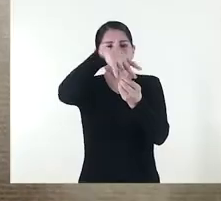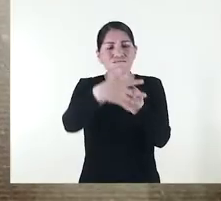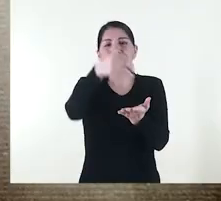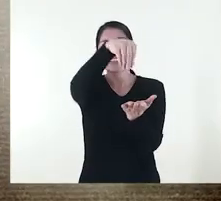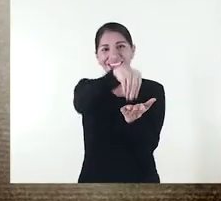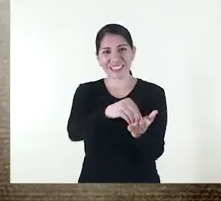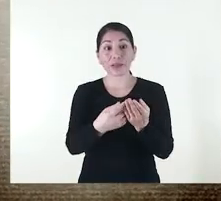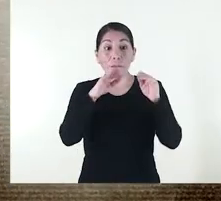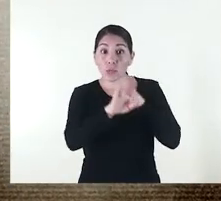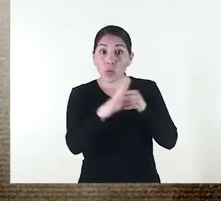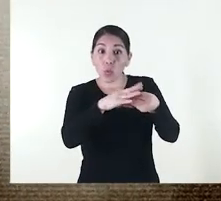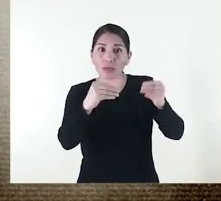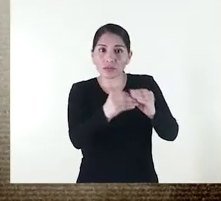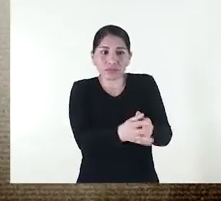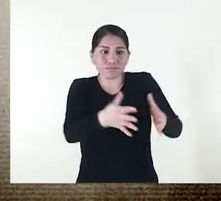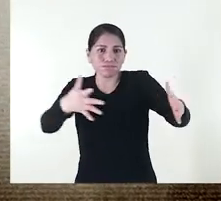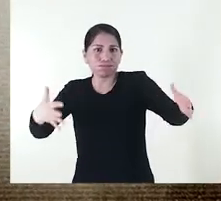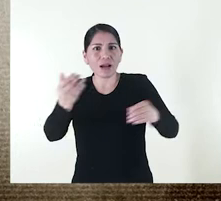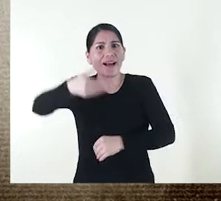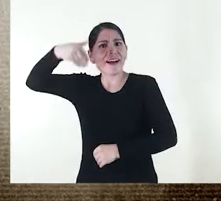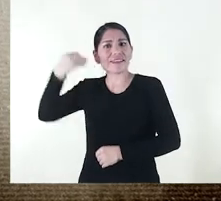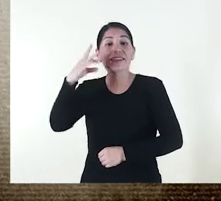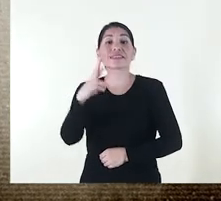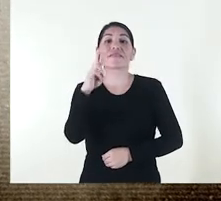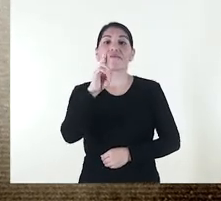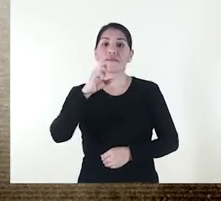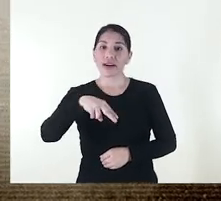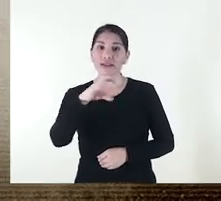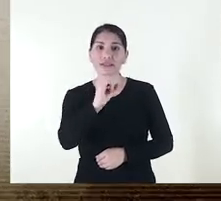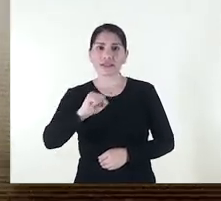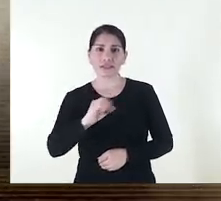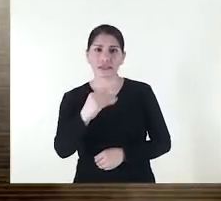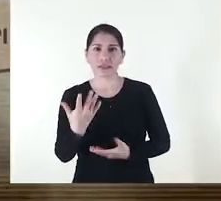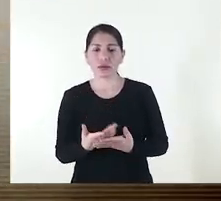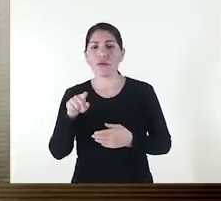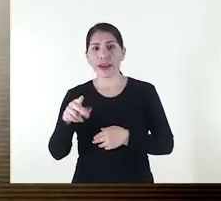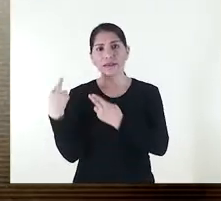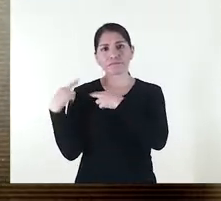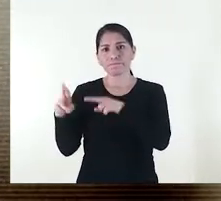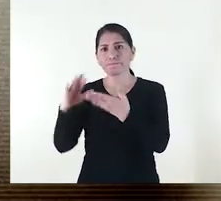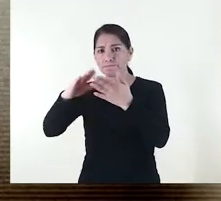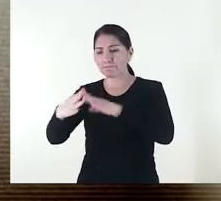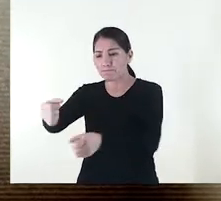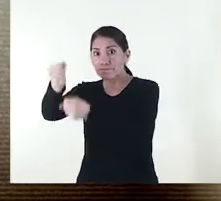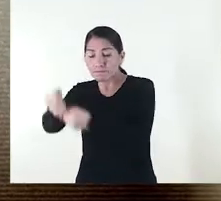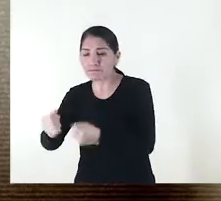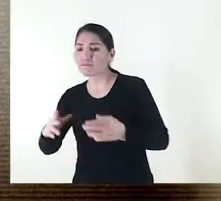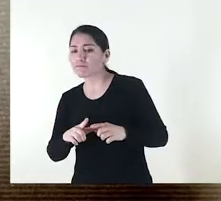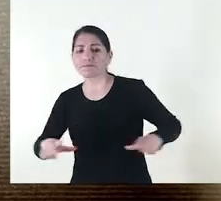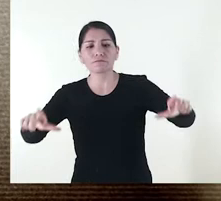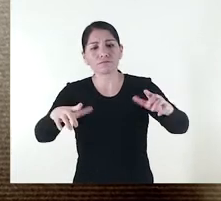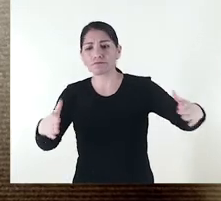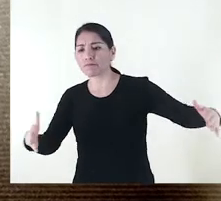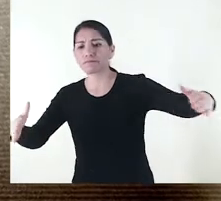pero su historia es más larga. Cuando Francisco Pizarro, el fundador de la ciudad, traza la cuadrícula y reparte los solares, un cuarto